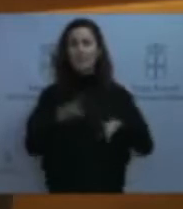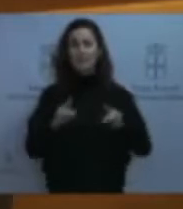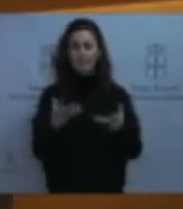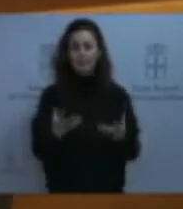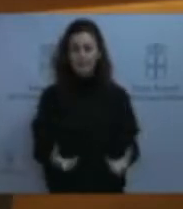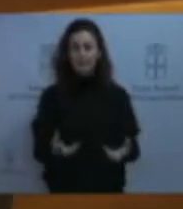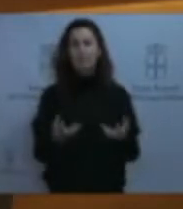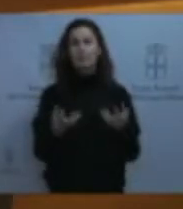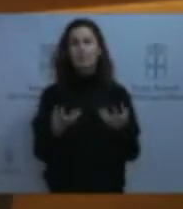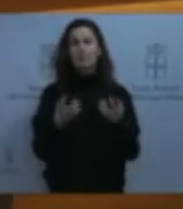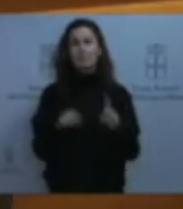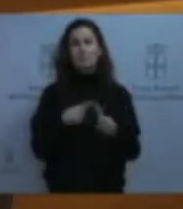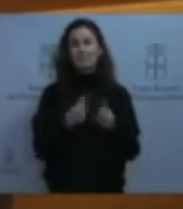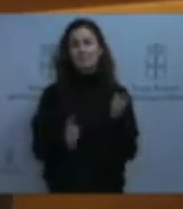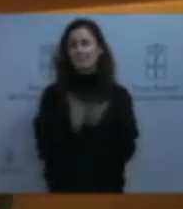generación de incendios sin control.